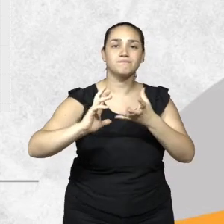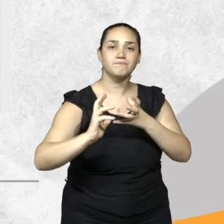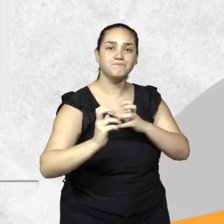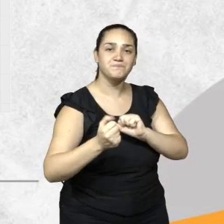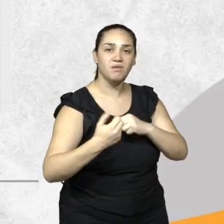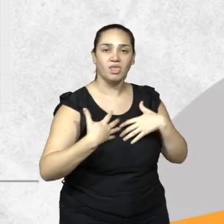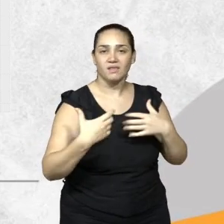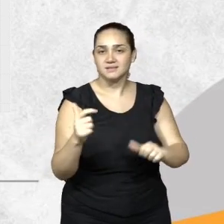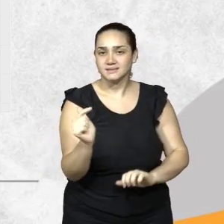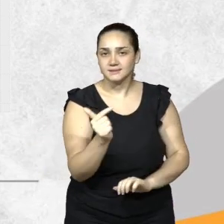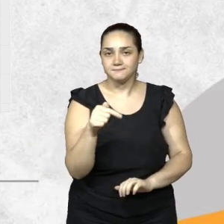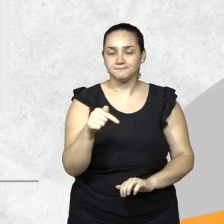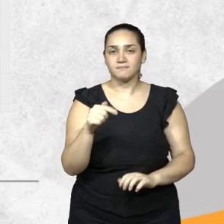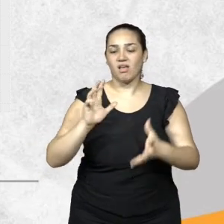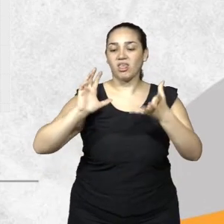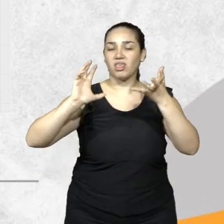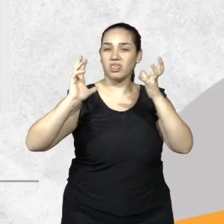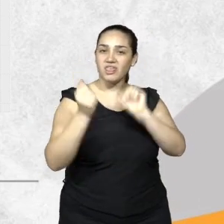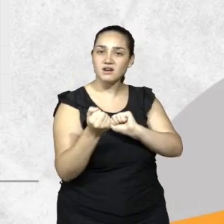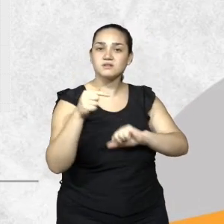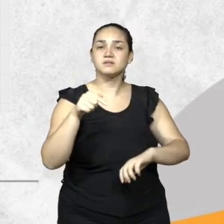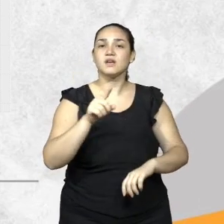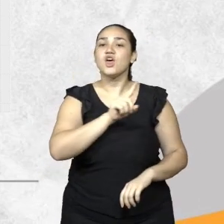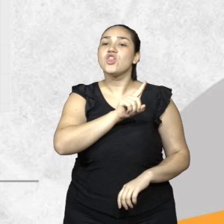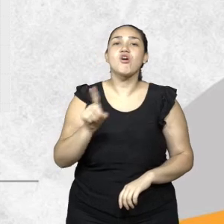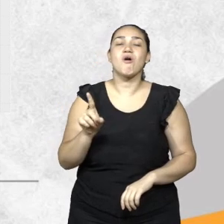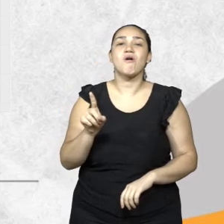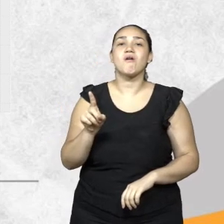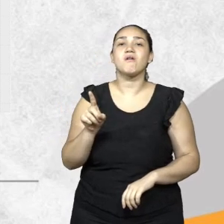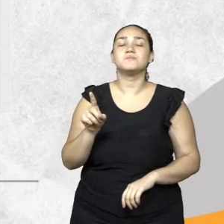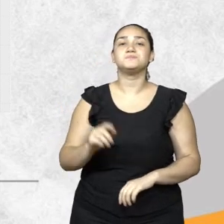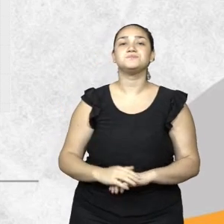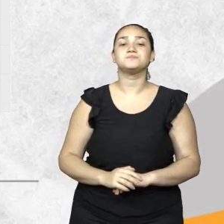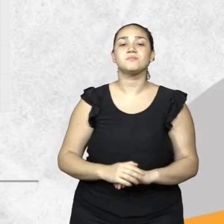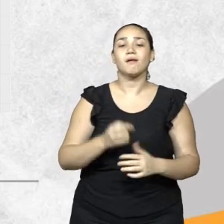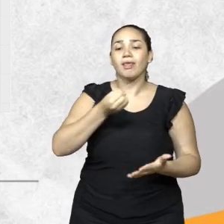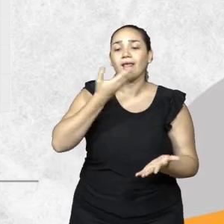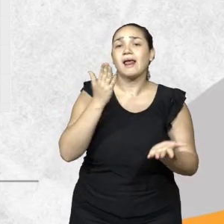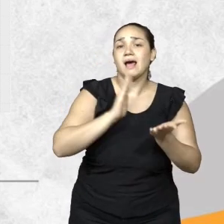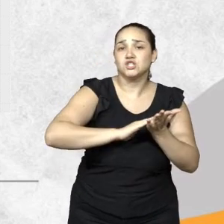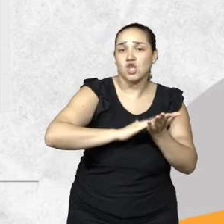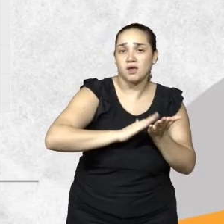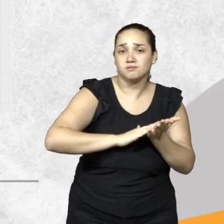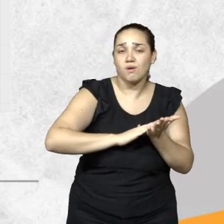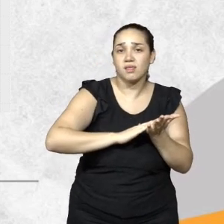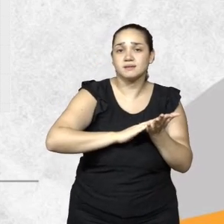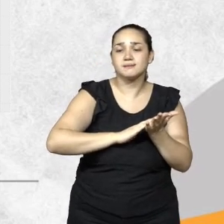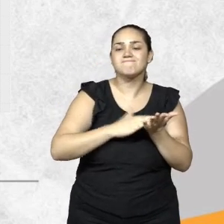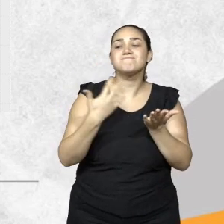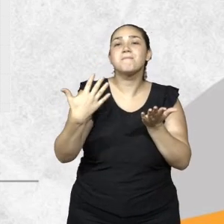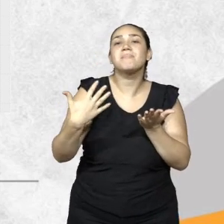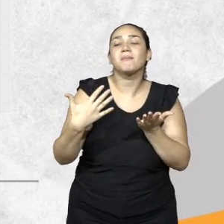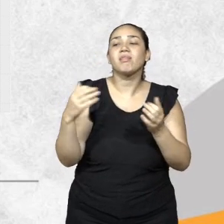provocar considerables daños al ambiente. O sea, no se vale a través de declaraciones juradas